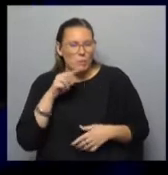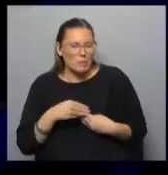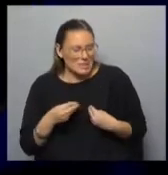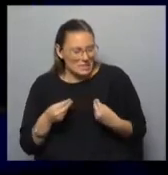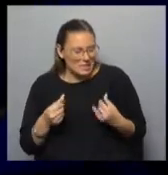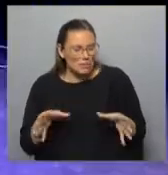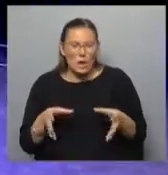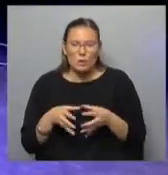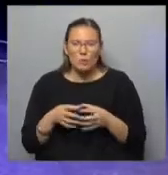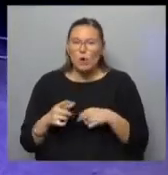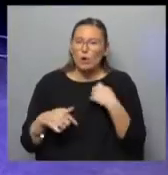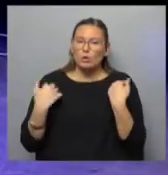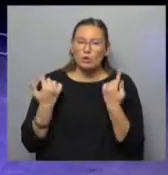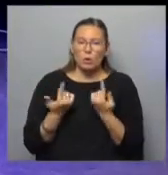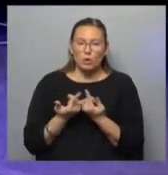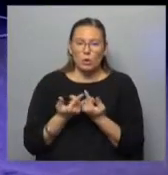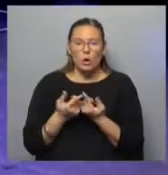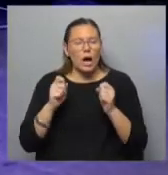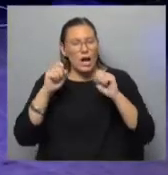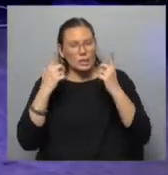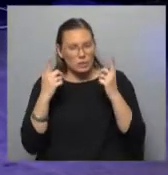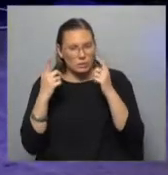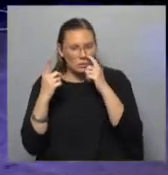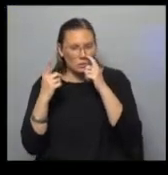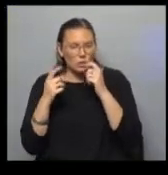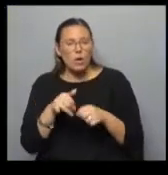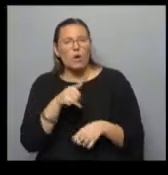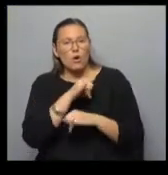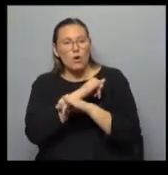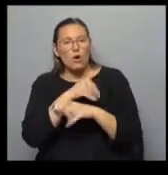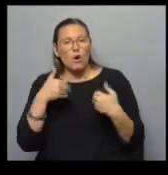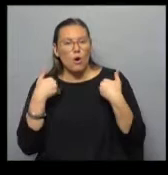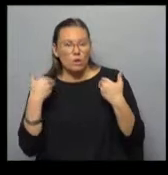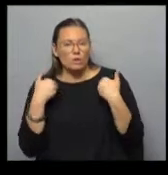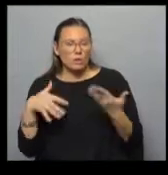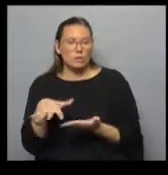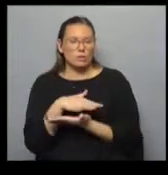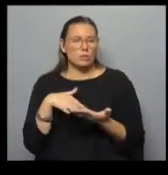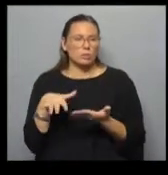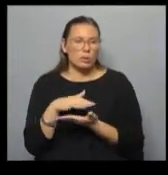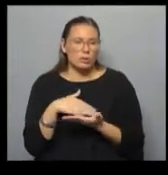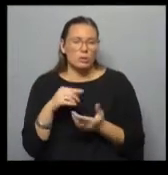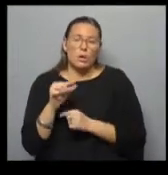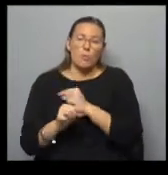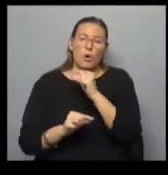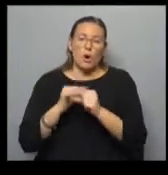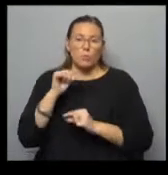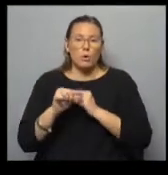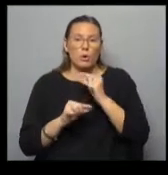sensibilidad colectiva que todos vamos como prestando atención y vamos contentos con lo que está sucediendo. Y de a poquito han